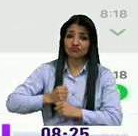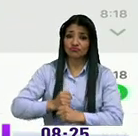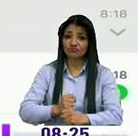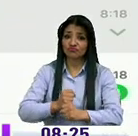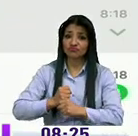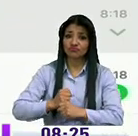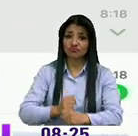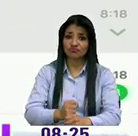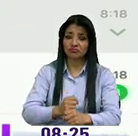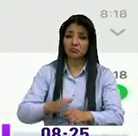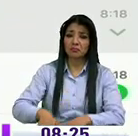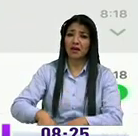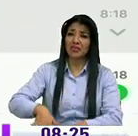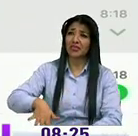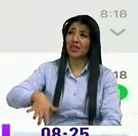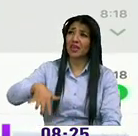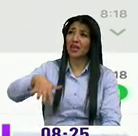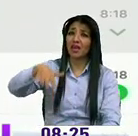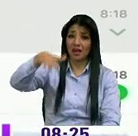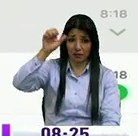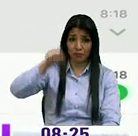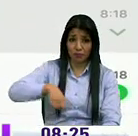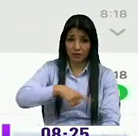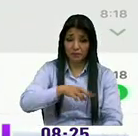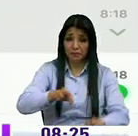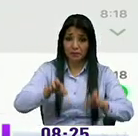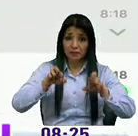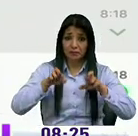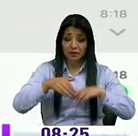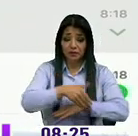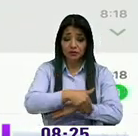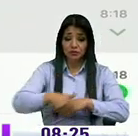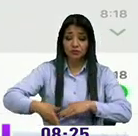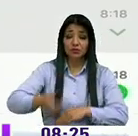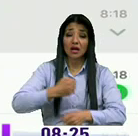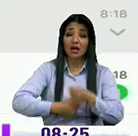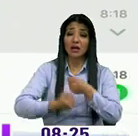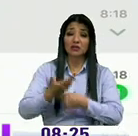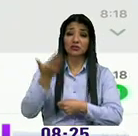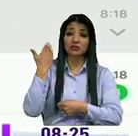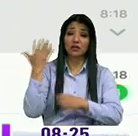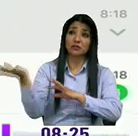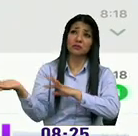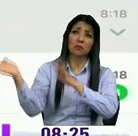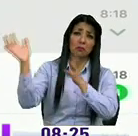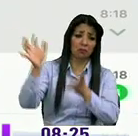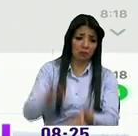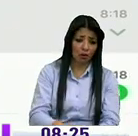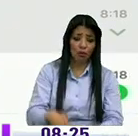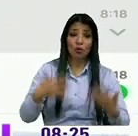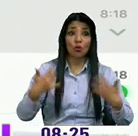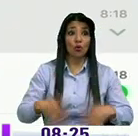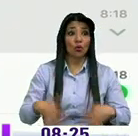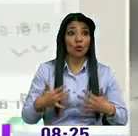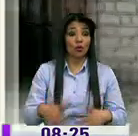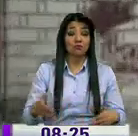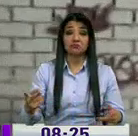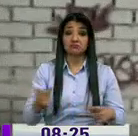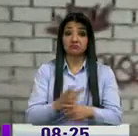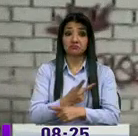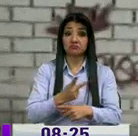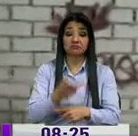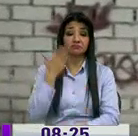levantar tanta madera. Dirección calle Ibarra y tal, tal, hace años atrás se cayeron las maderas, no te puedo creer. Yo no sé si